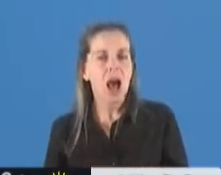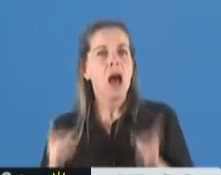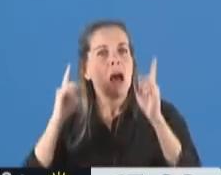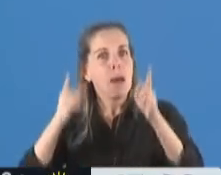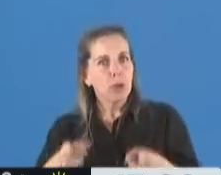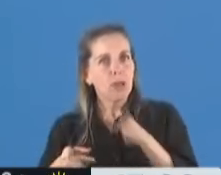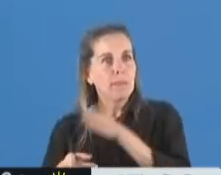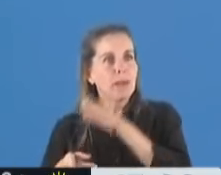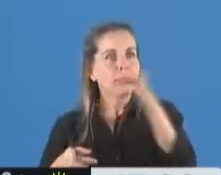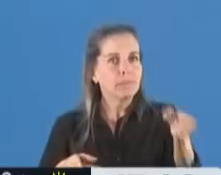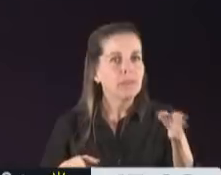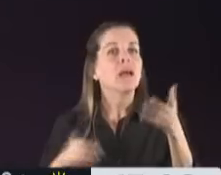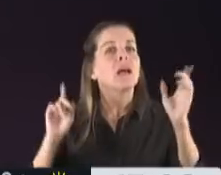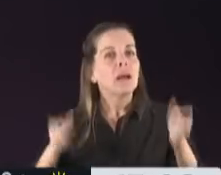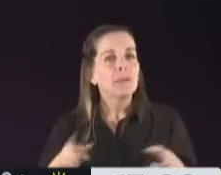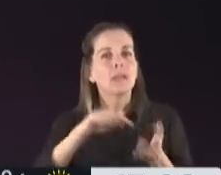llevado viviendas a Ushuaia.